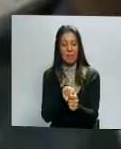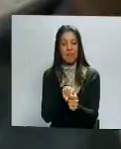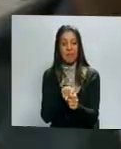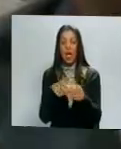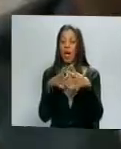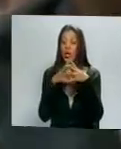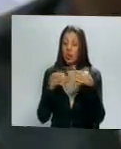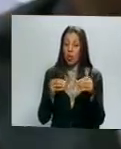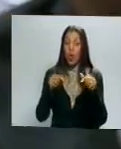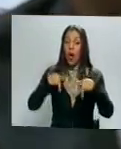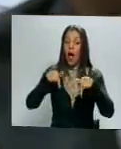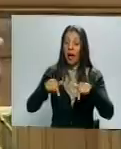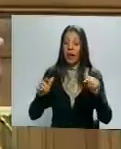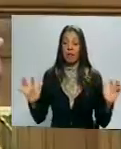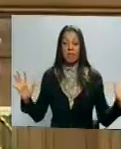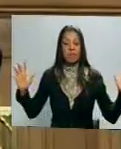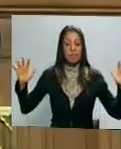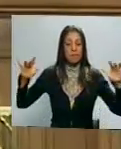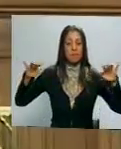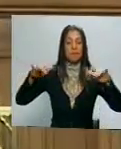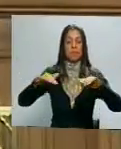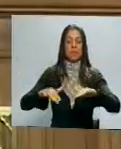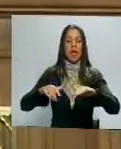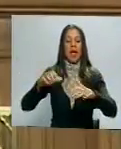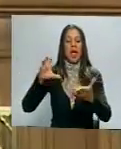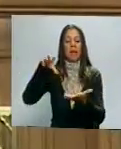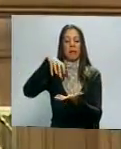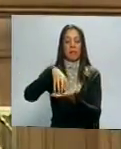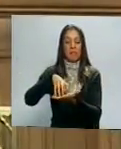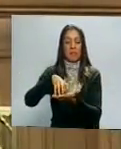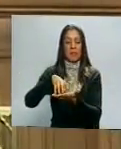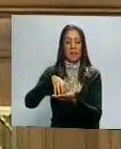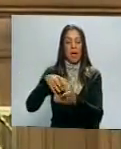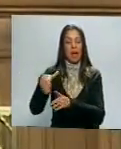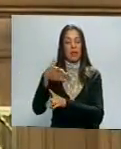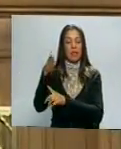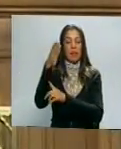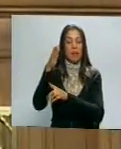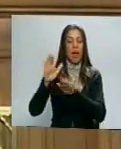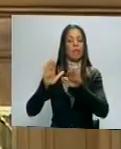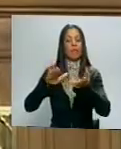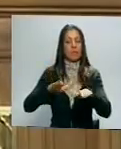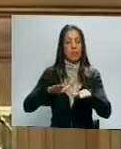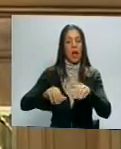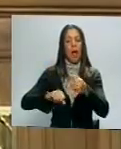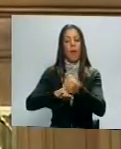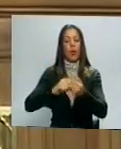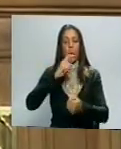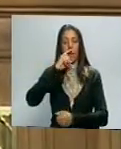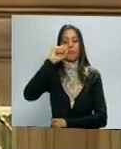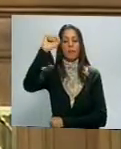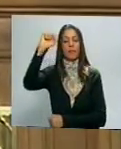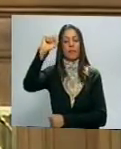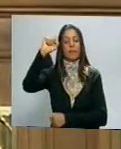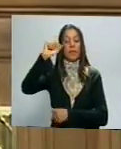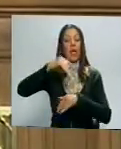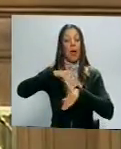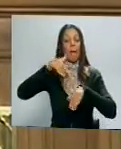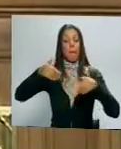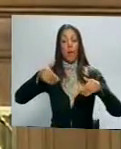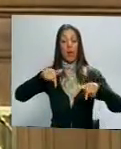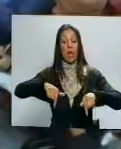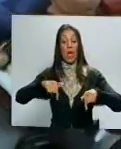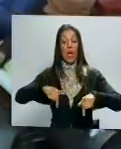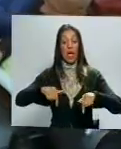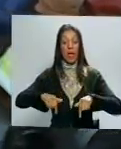todos vengamos para acá, para la Asamblea Nacional Constituyente, a acompañar a nuestro presidente Nicolás Maduro. Porque esto no es